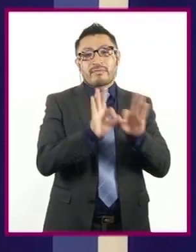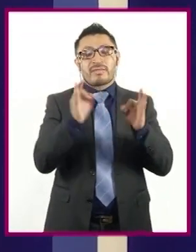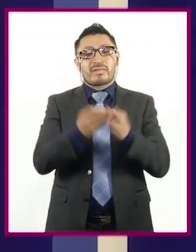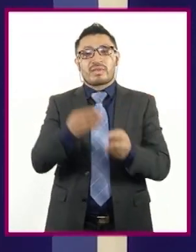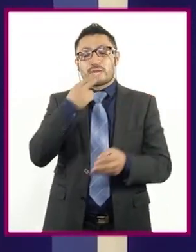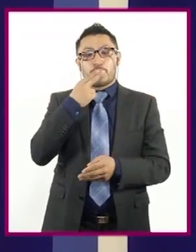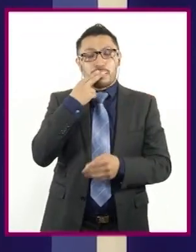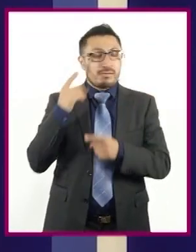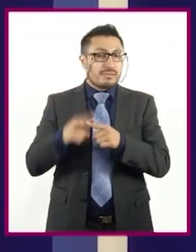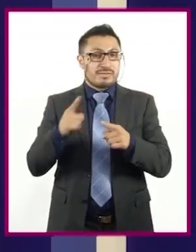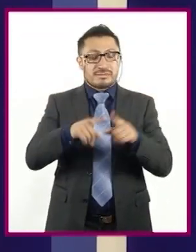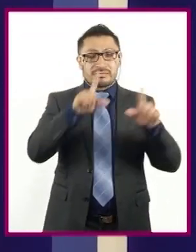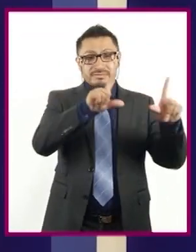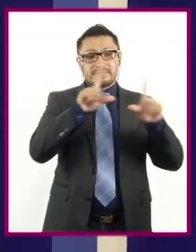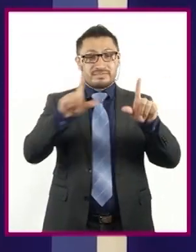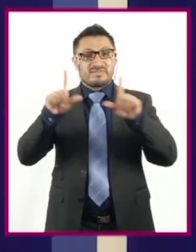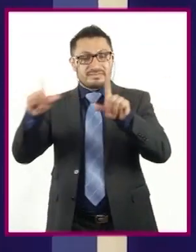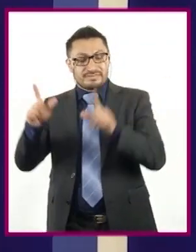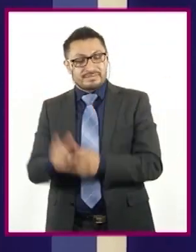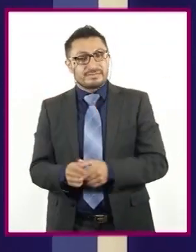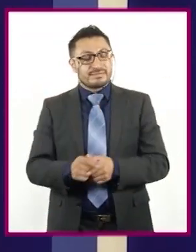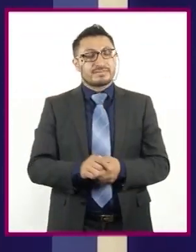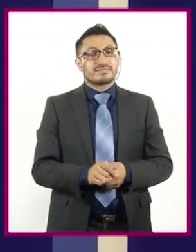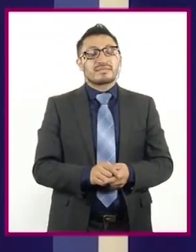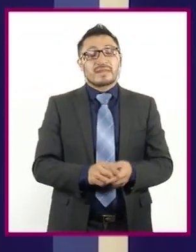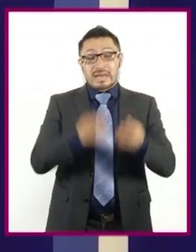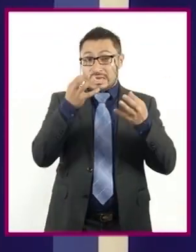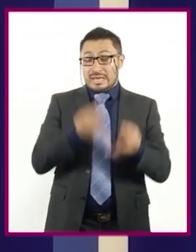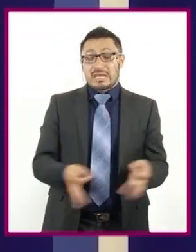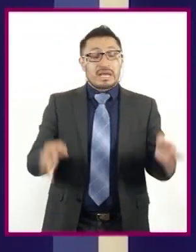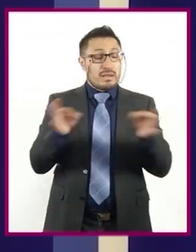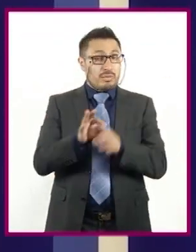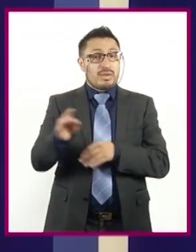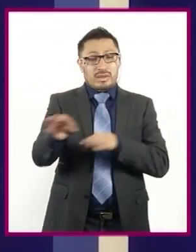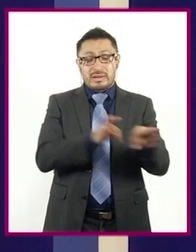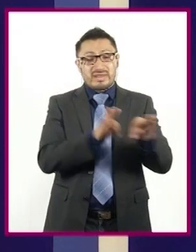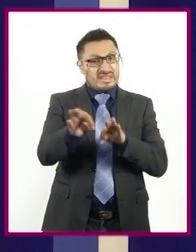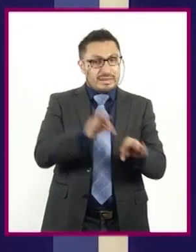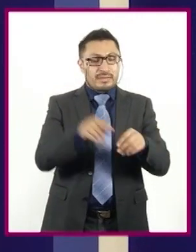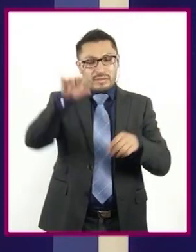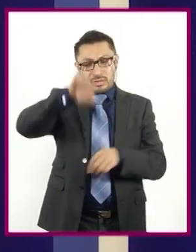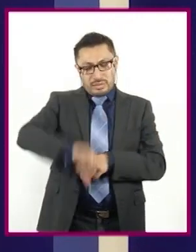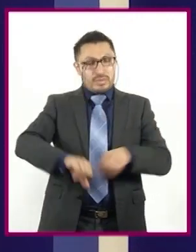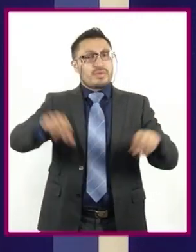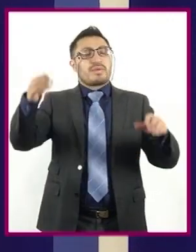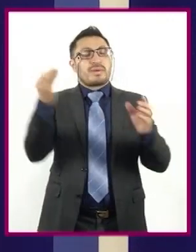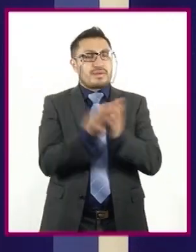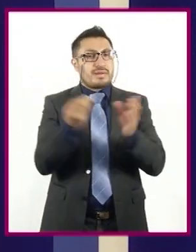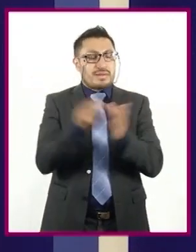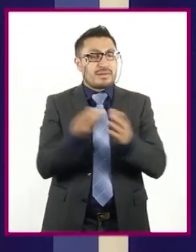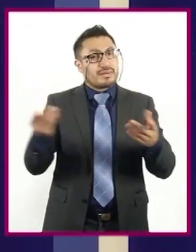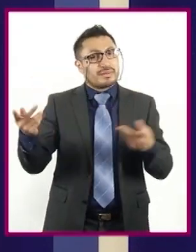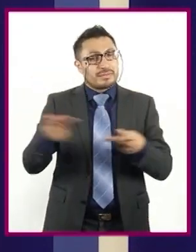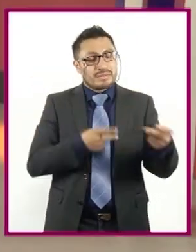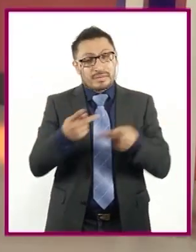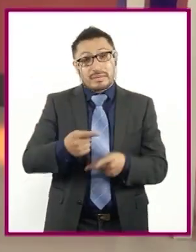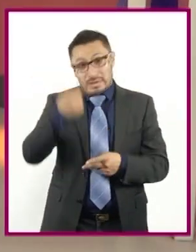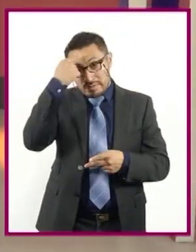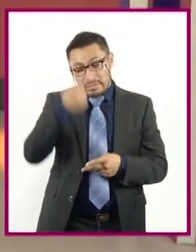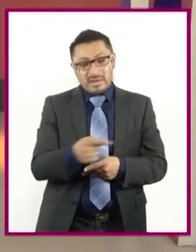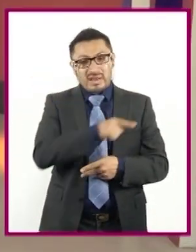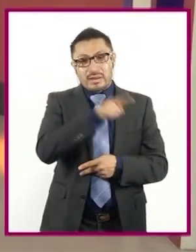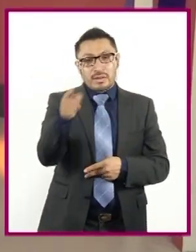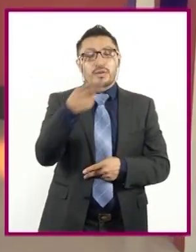distintas fichas temáticas. Es importante resaltar que el trabajo que desarrollaremos durante este programa les servirá para